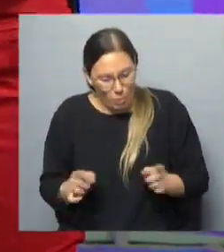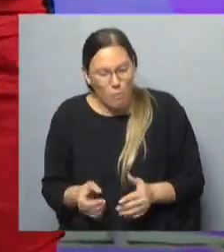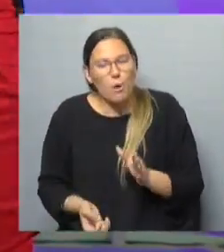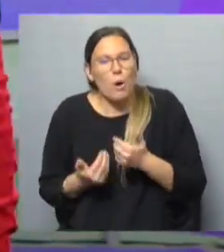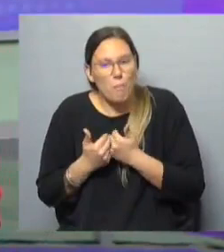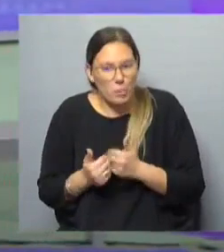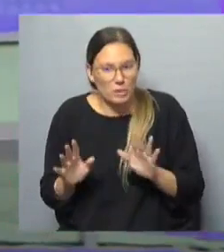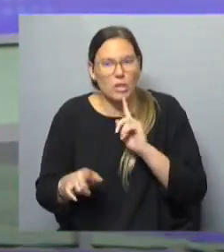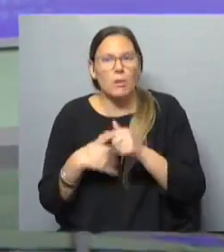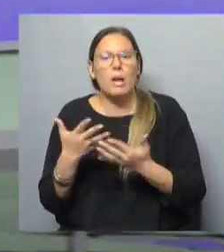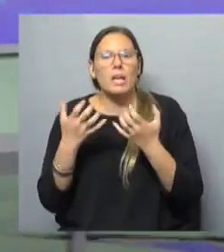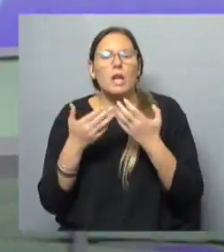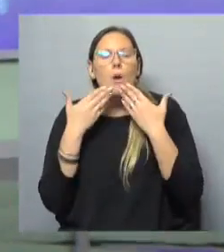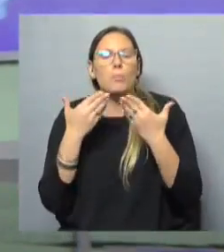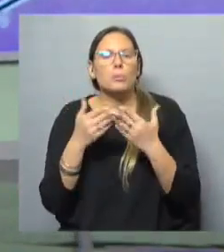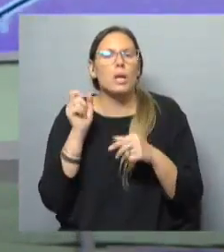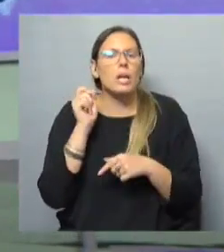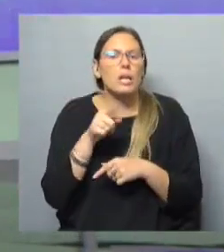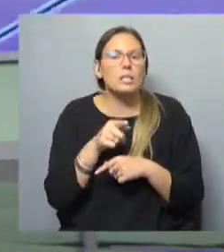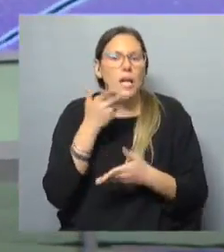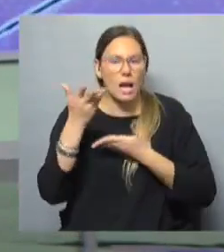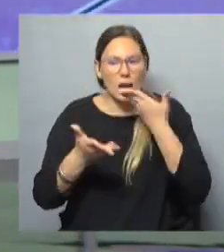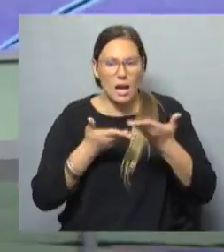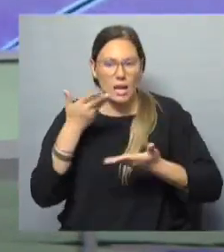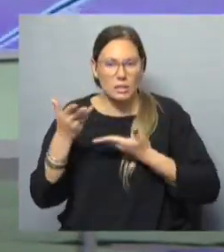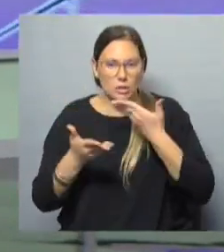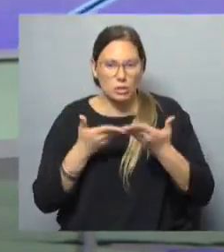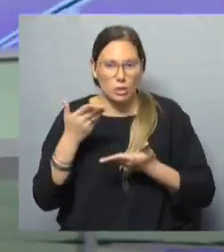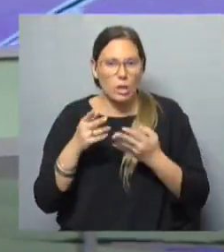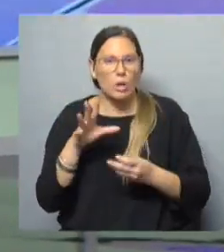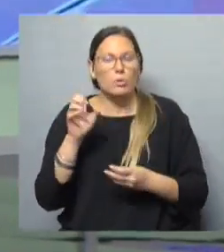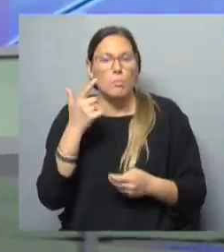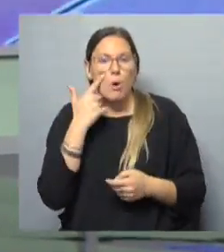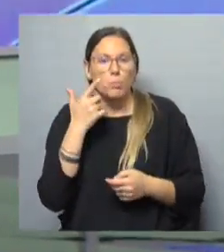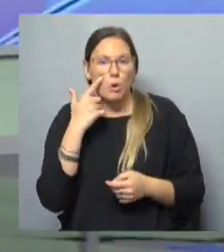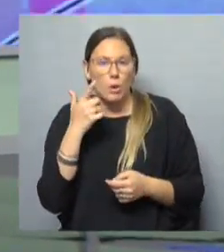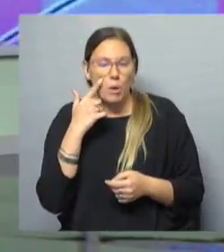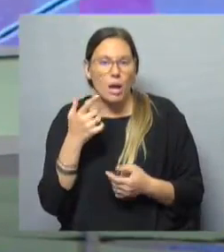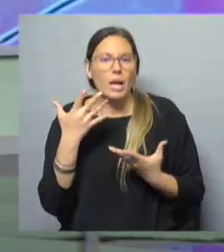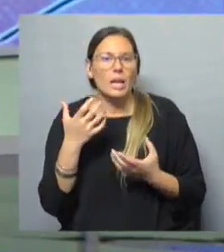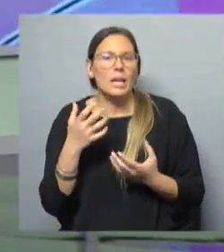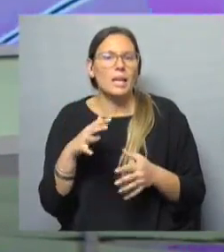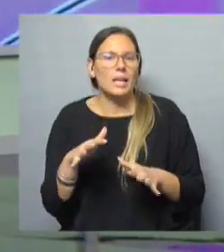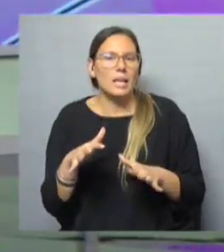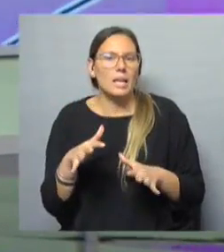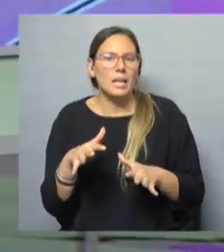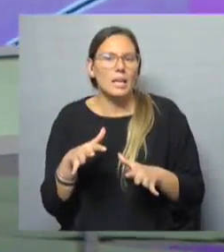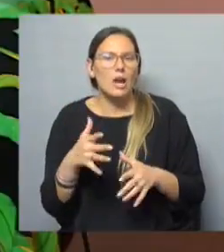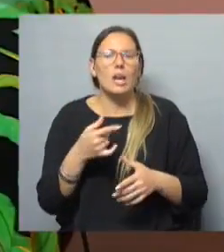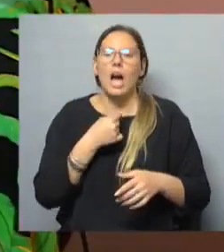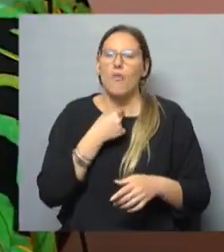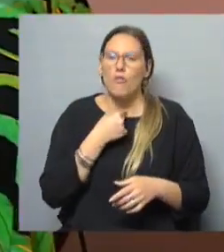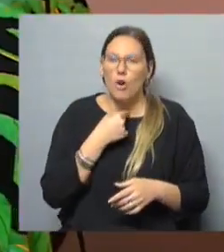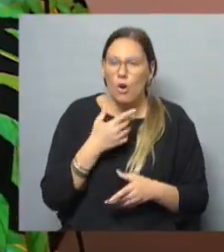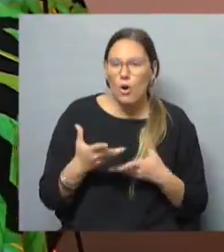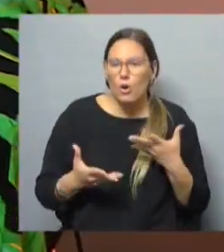después. Y después les quería hacer una pregunta sobre la versión, porque escuchamos la prueba de sonido y eso, y lo que tiene que ver con las